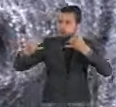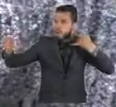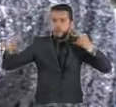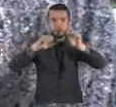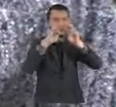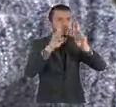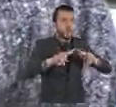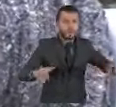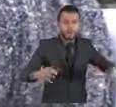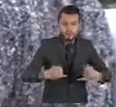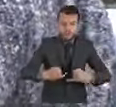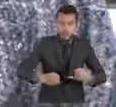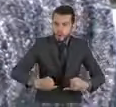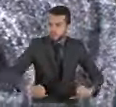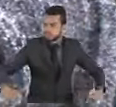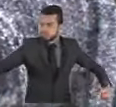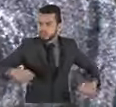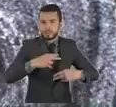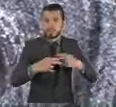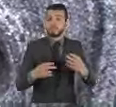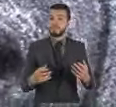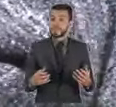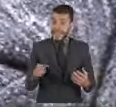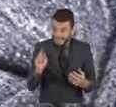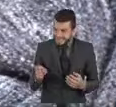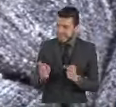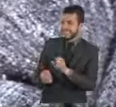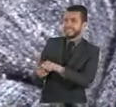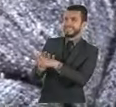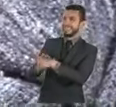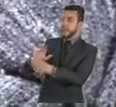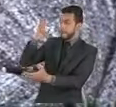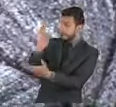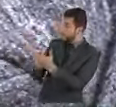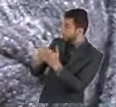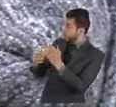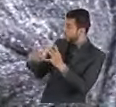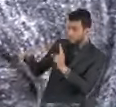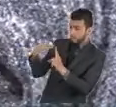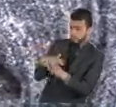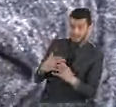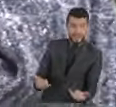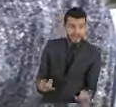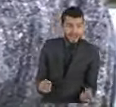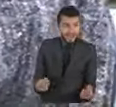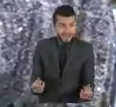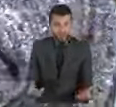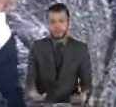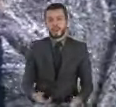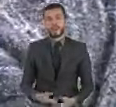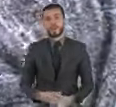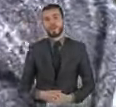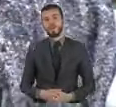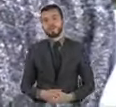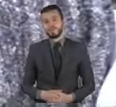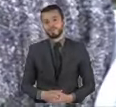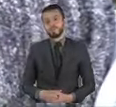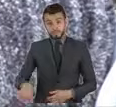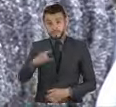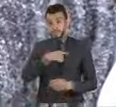Y esa es una de las cosas maravillosas que aceleró la pandemia, y es una de las cosas que tenemos que aprovechar que arrancó y no